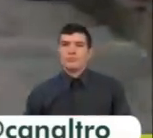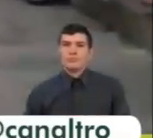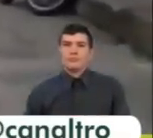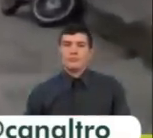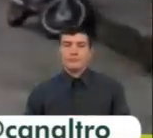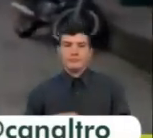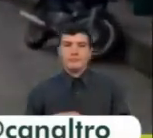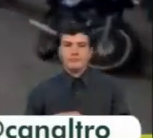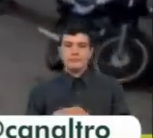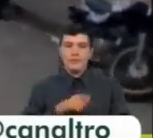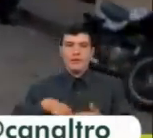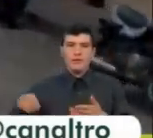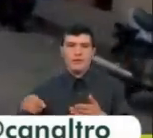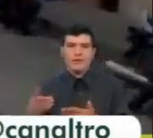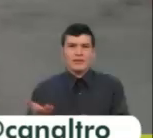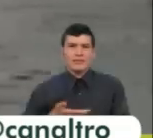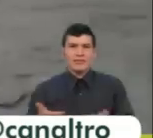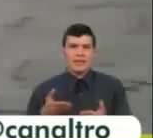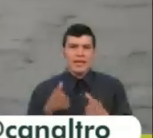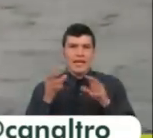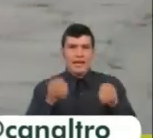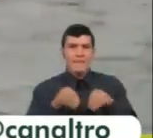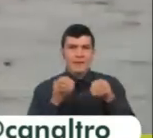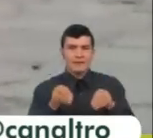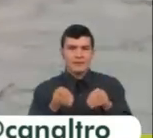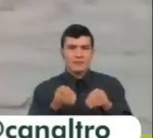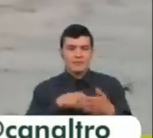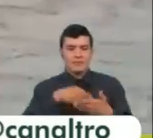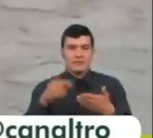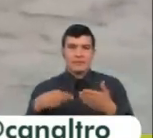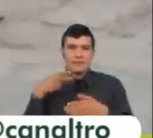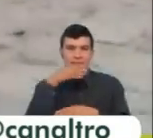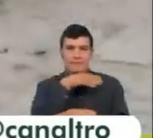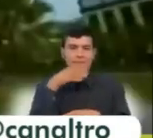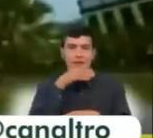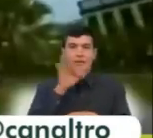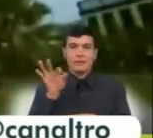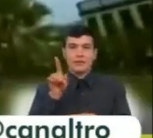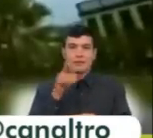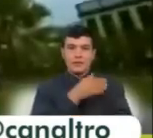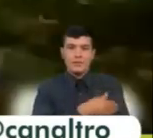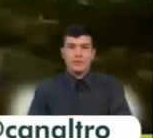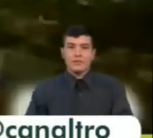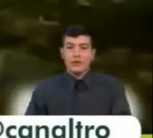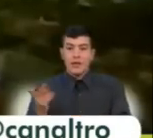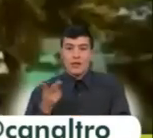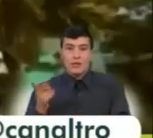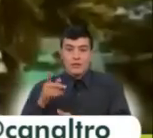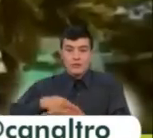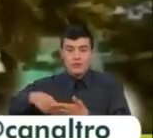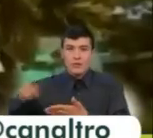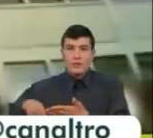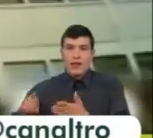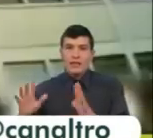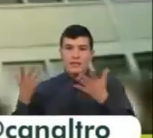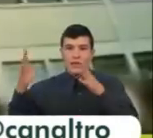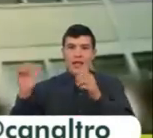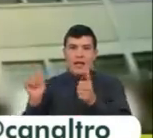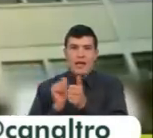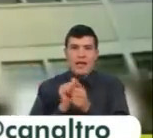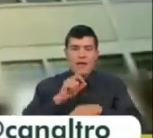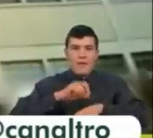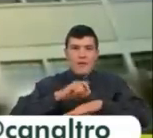por prestación de servicios para capacitación y asesoría por 31 millones de pesos ambos celebrados con la cooperativa de